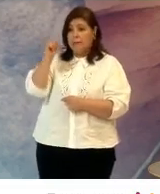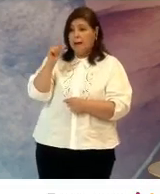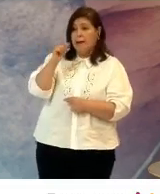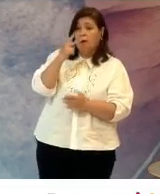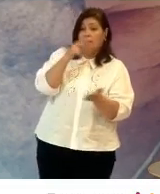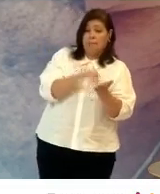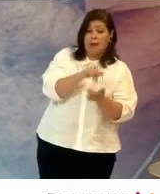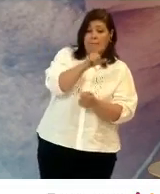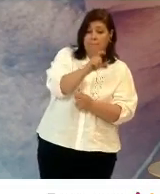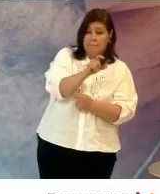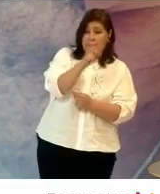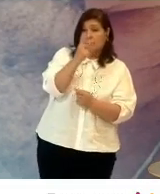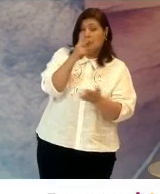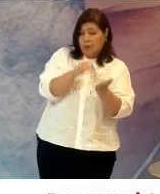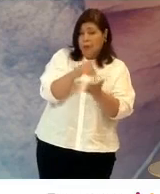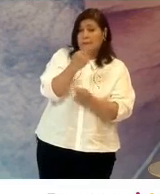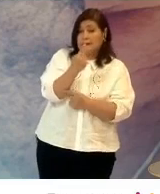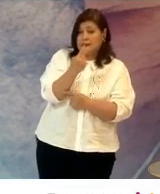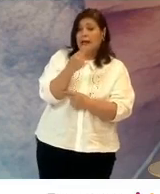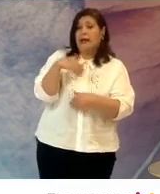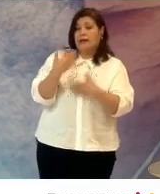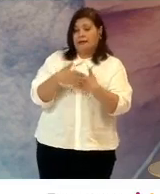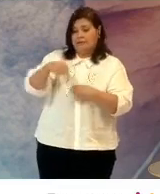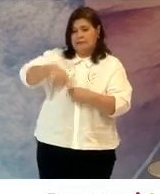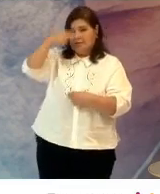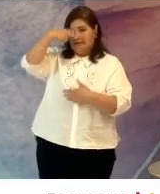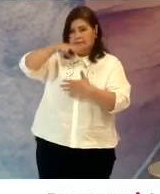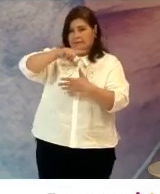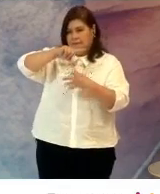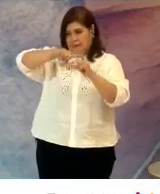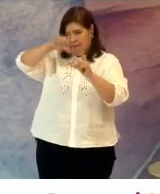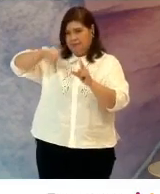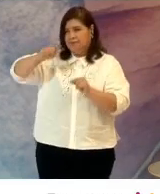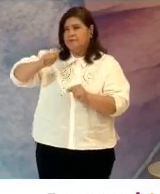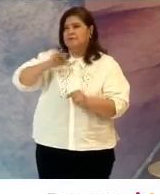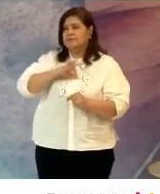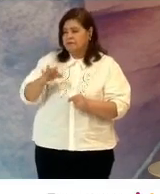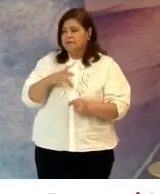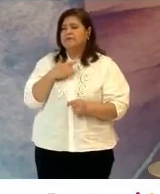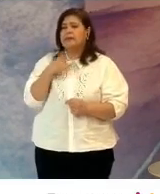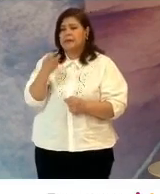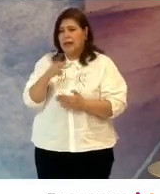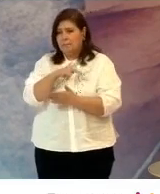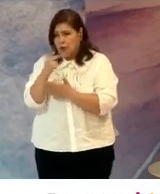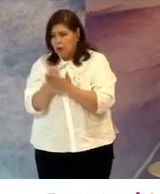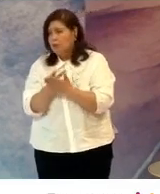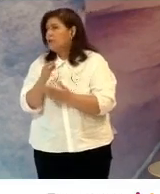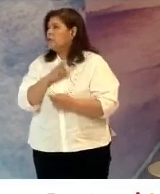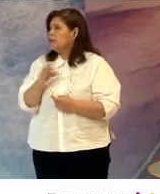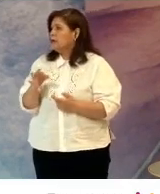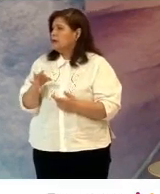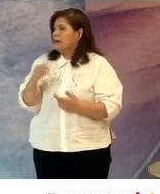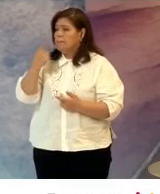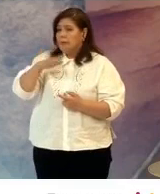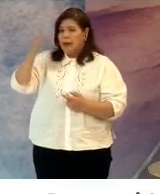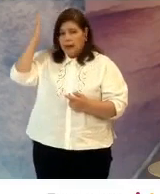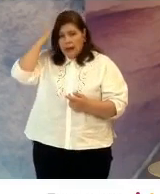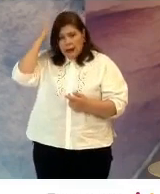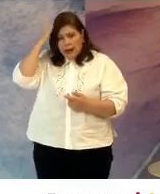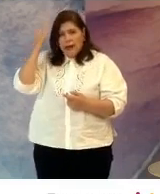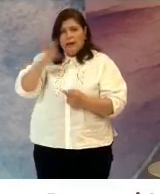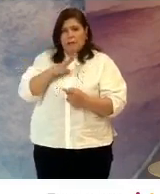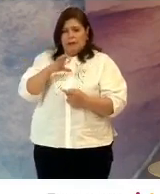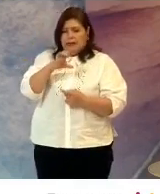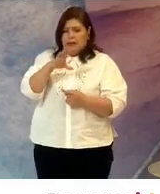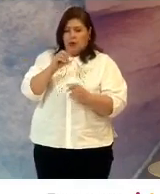va a ser en México. Hemos logrado que nuestro país sea sede de este programa de ecosistema, de liderazgo ecosistémico.